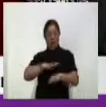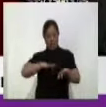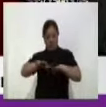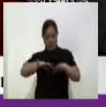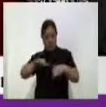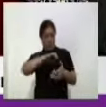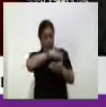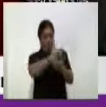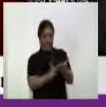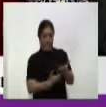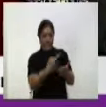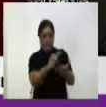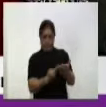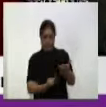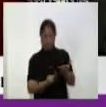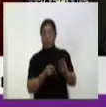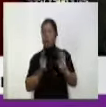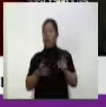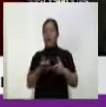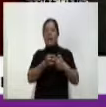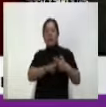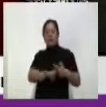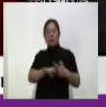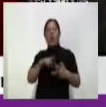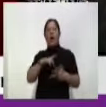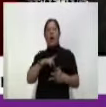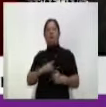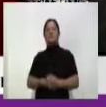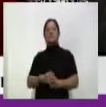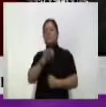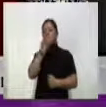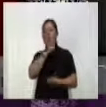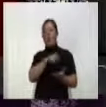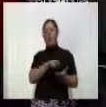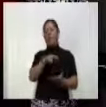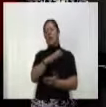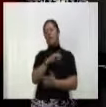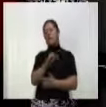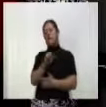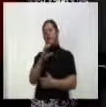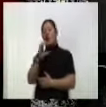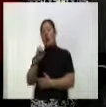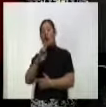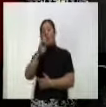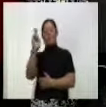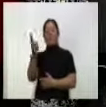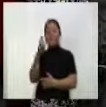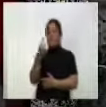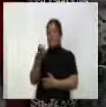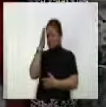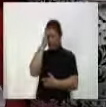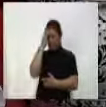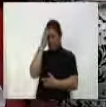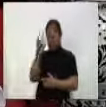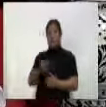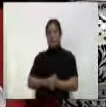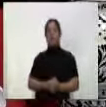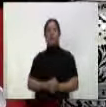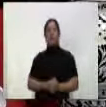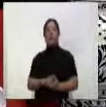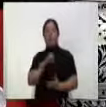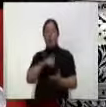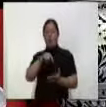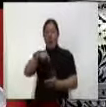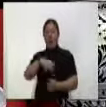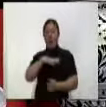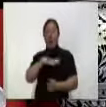convenios. Ya se inició lo que es la academia local para Cisco, entonces la universidad es sede, es academia local, y por lo